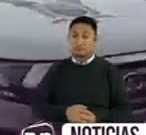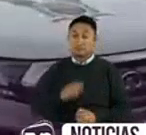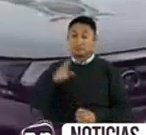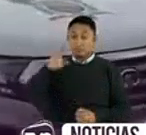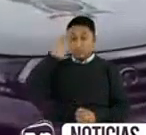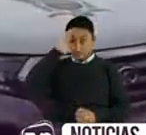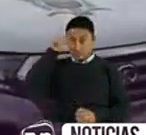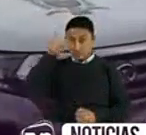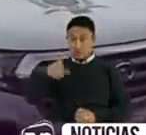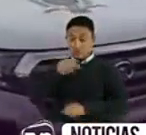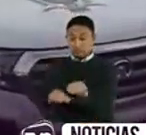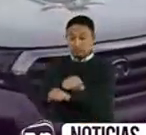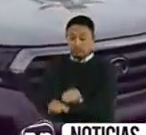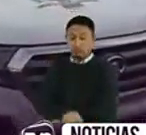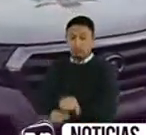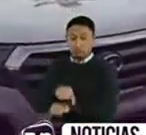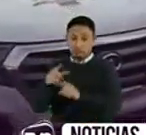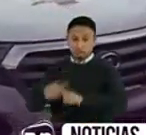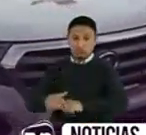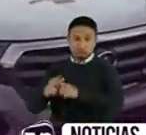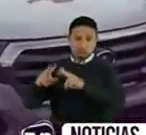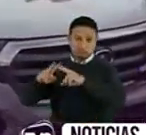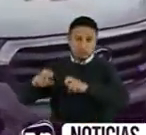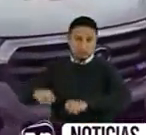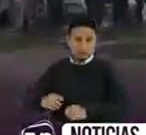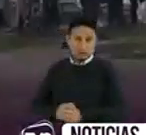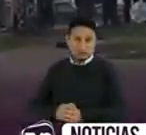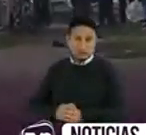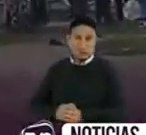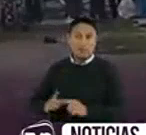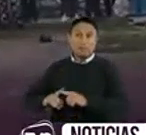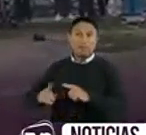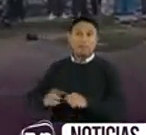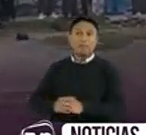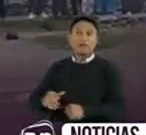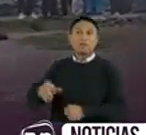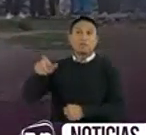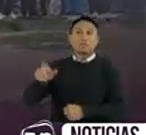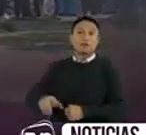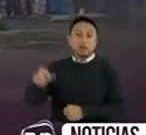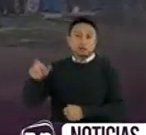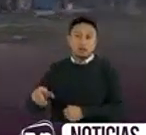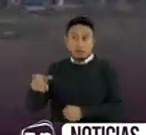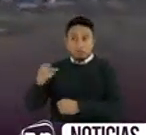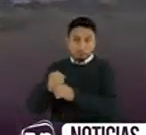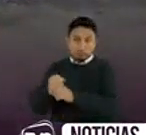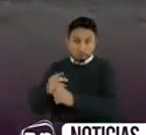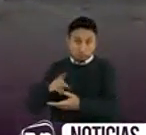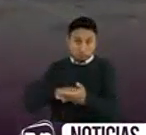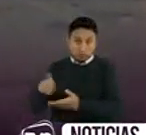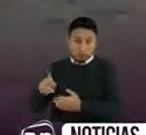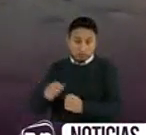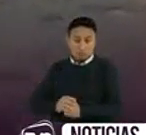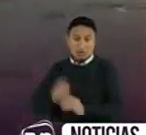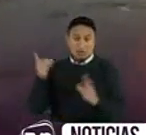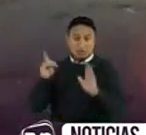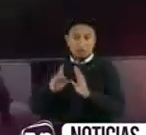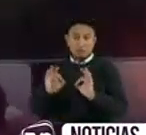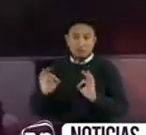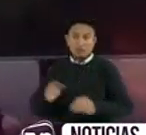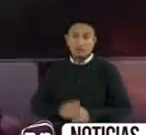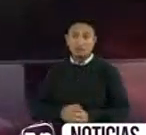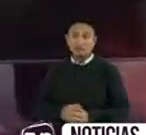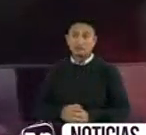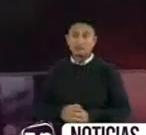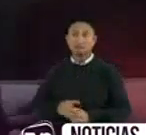este ciudadano para las investigaciones, pero hizo conocer que ningún habitante que habría sido extorsionado no quiso presentar la denuncia. Lo